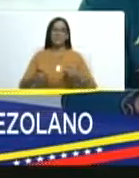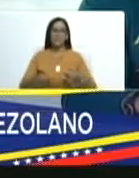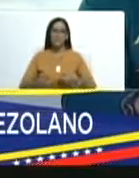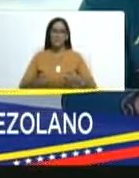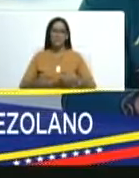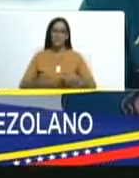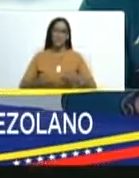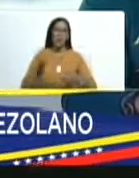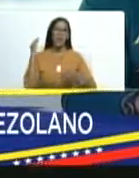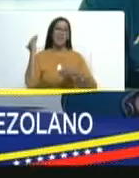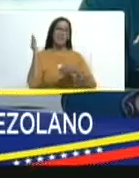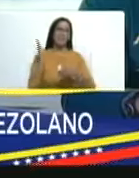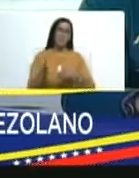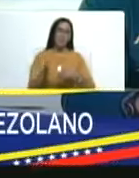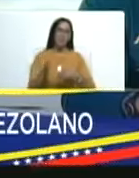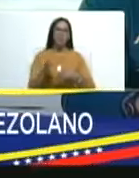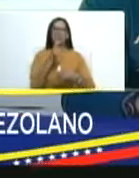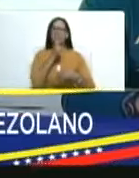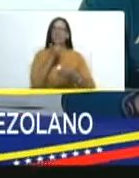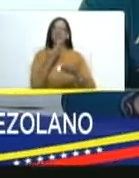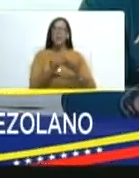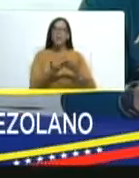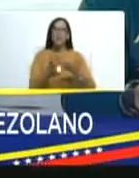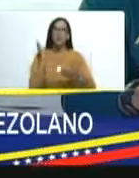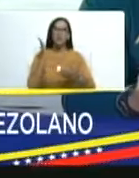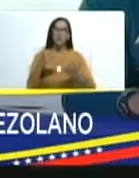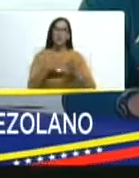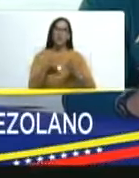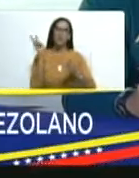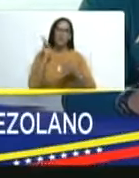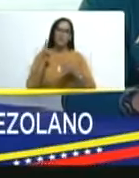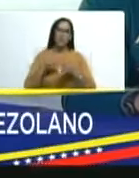las sanciones. ¿Quién pidió las sanciones contra el país?